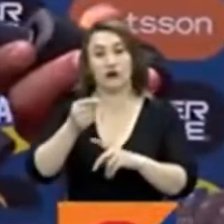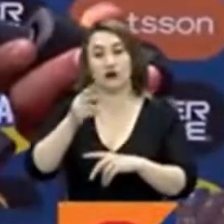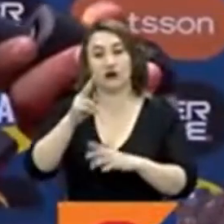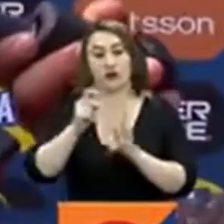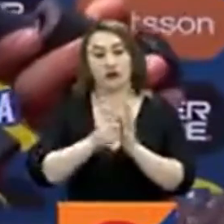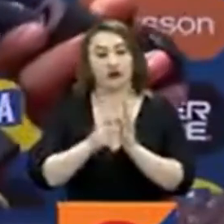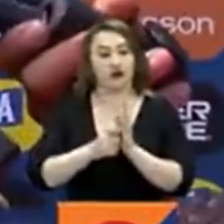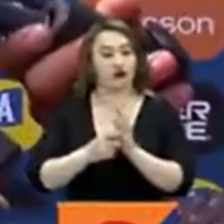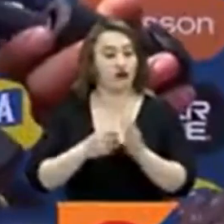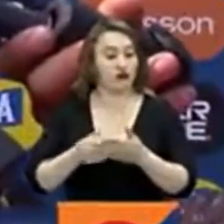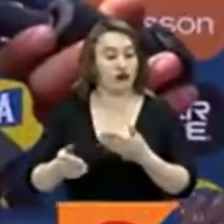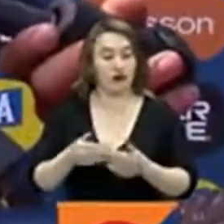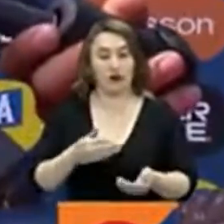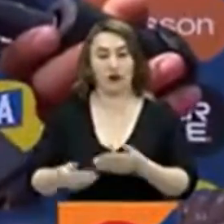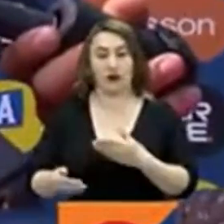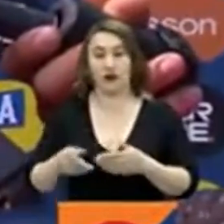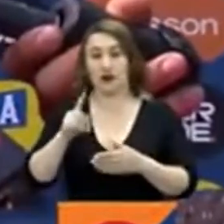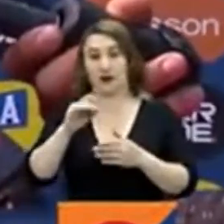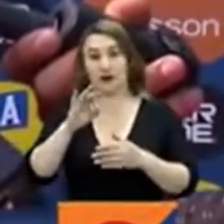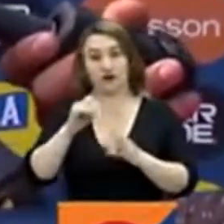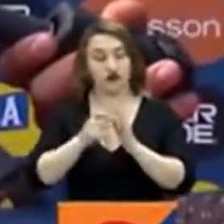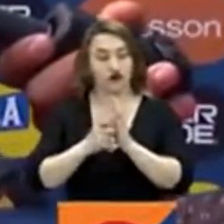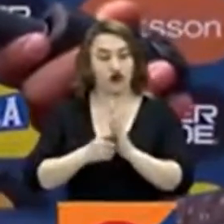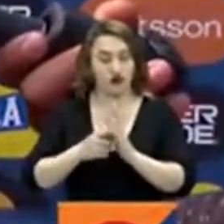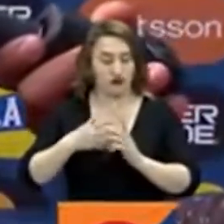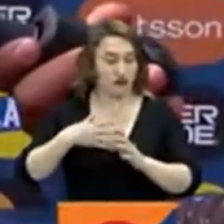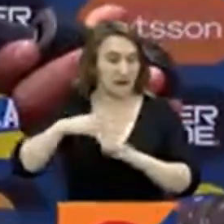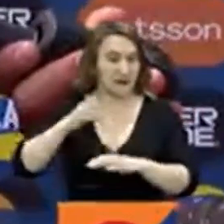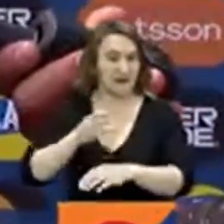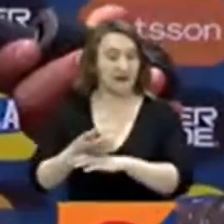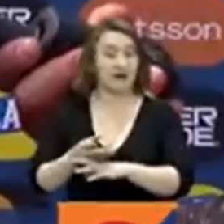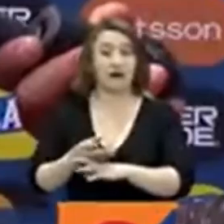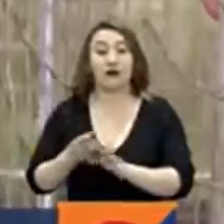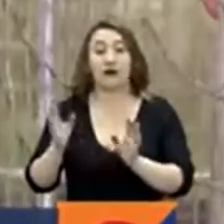que sea, vamos a luchar esos 3 puntos y esperar que